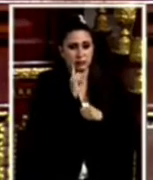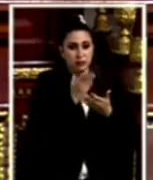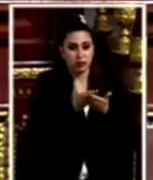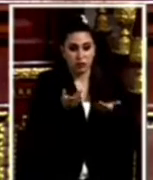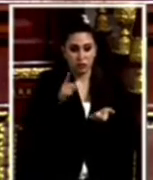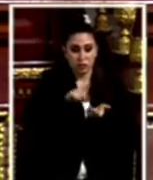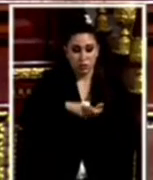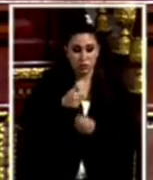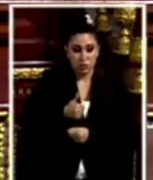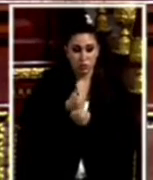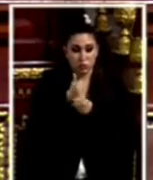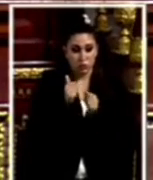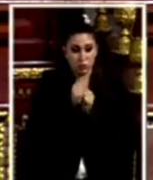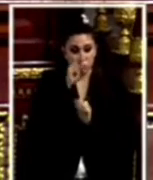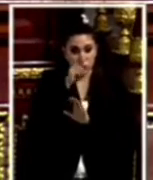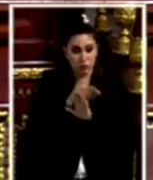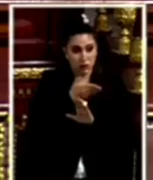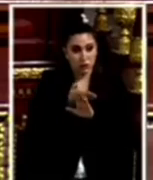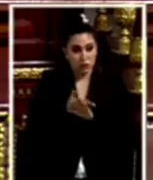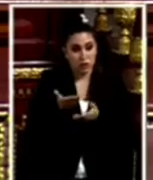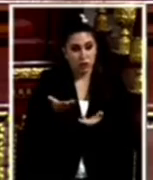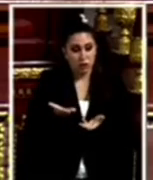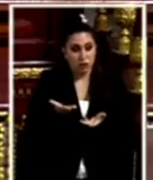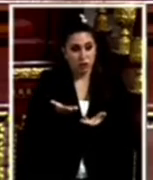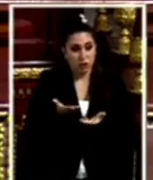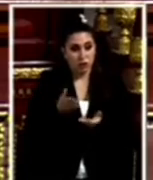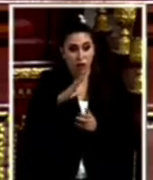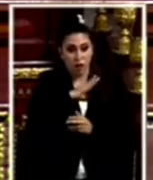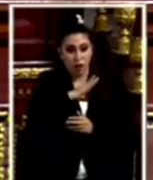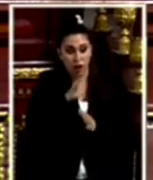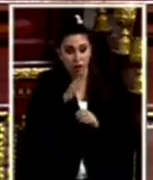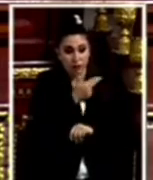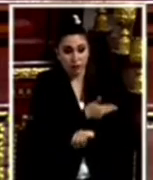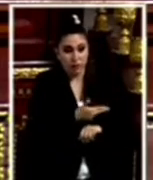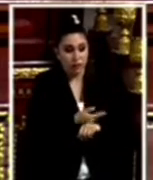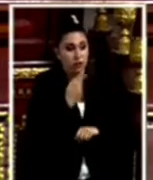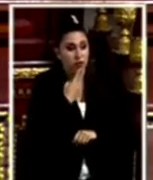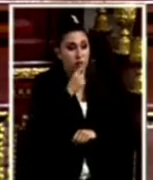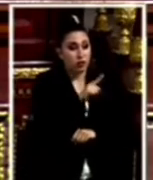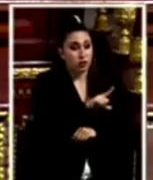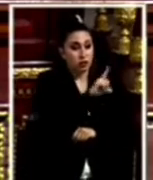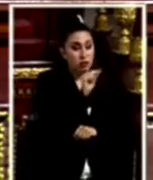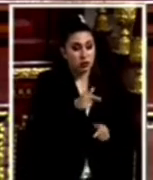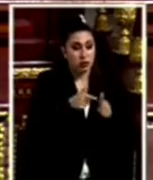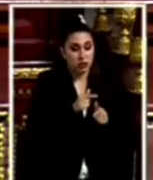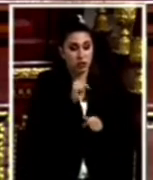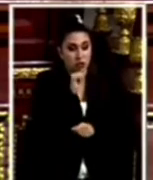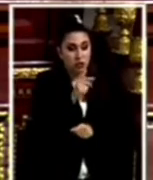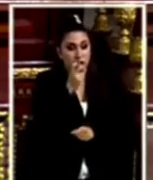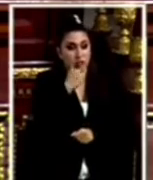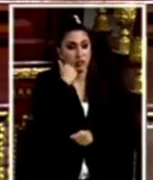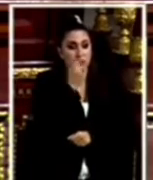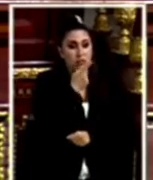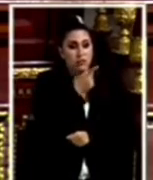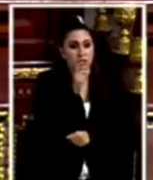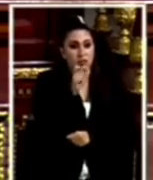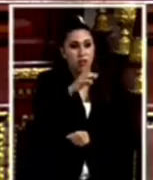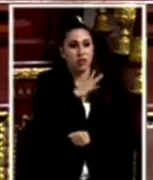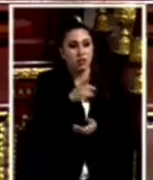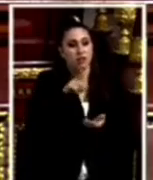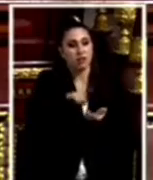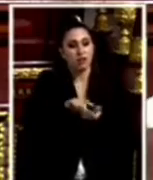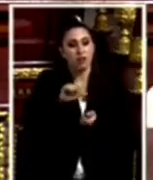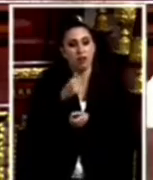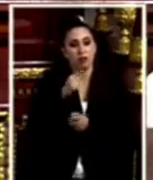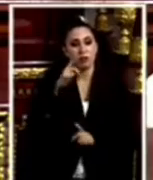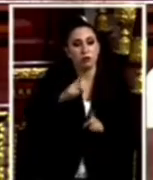de violencia y se levanta una denuncia y después no se ratifica, quiere decir que hay algo por ahí